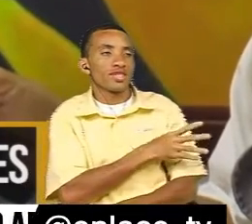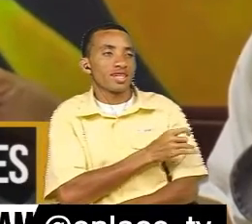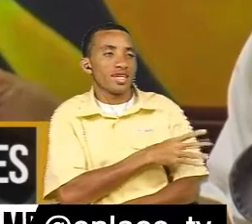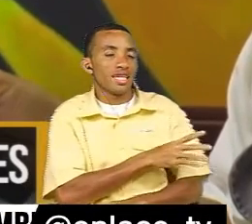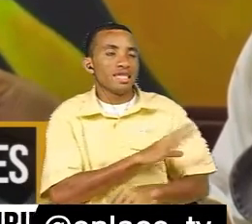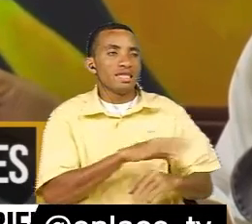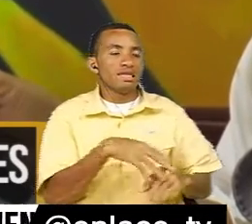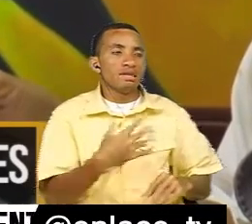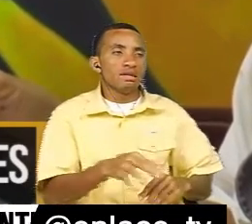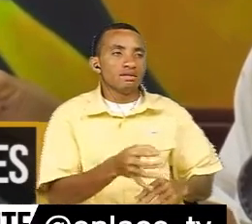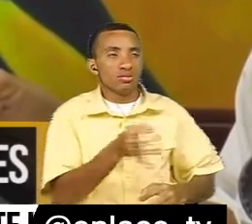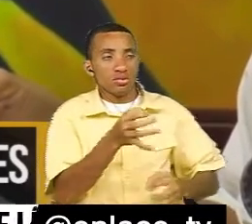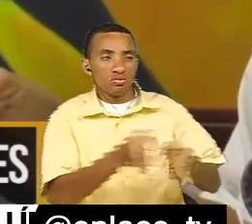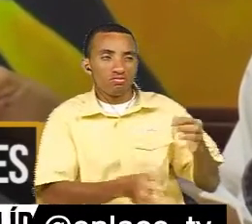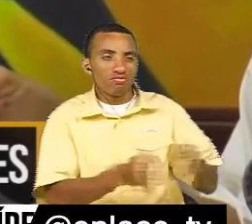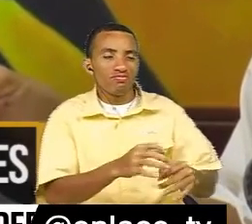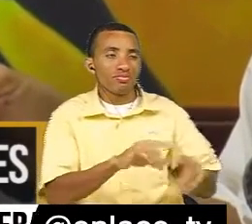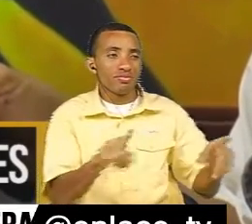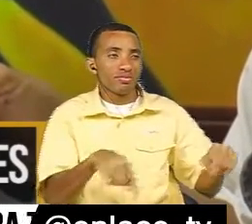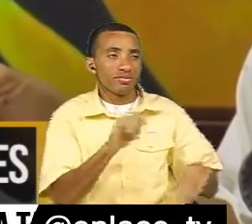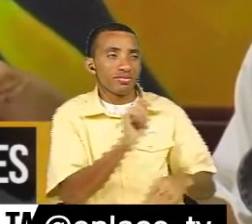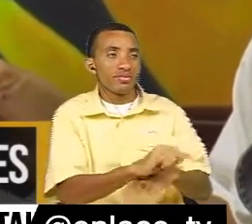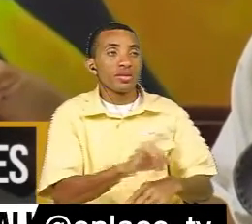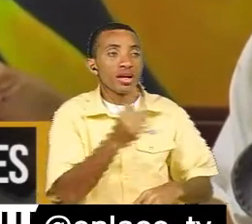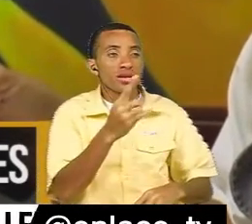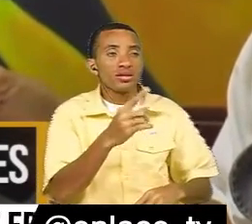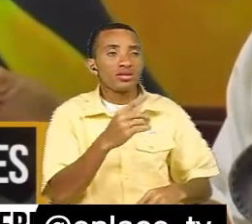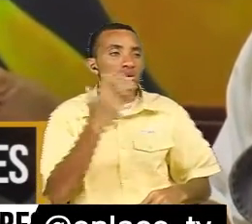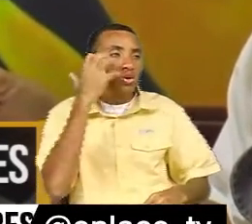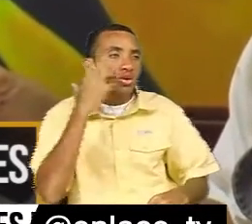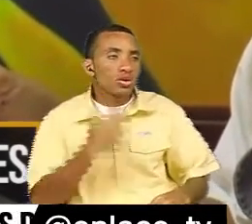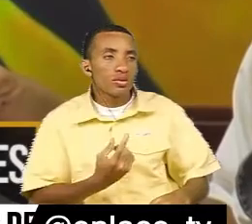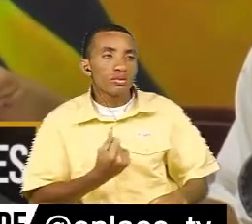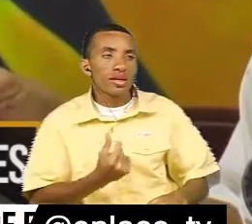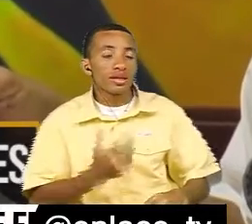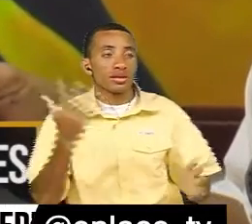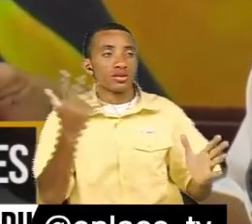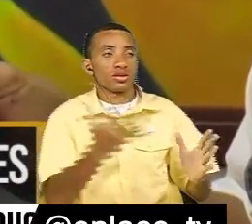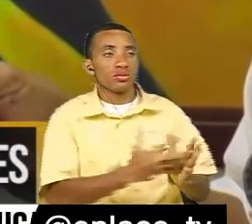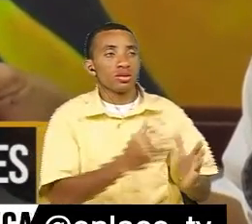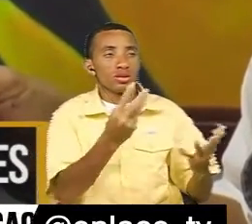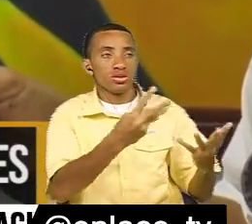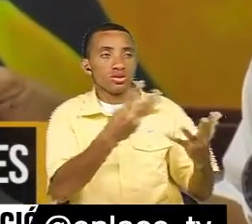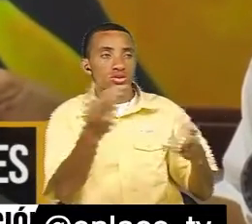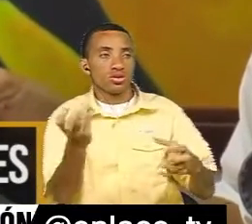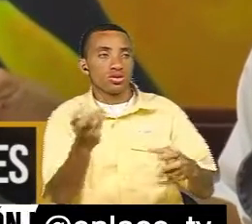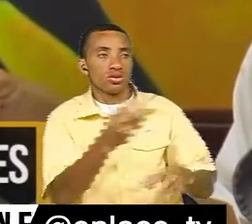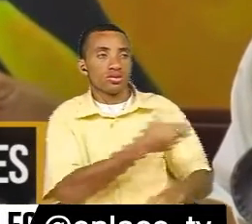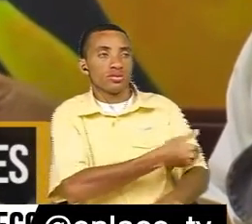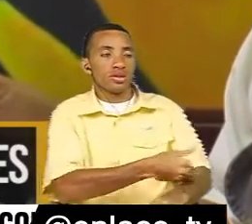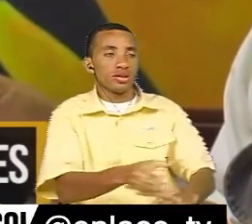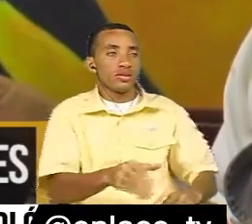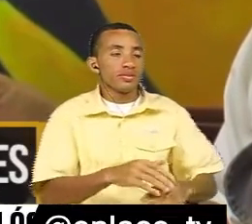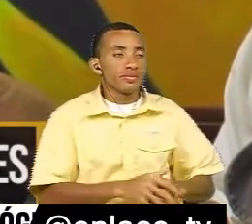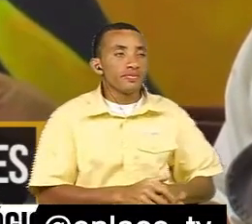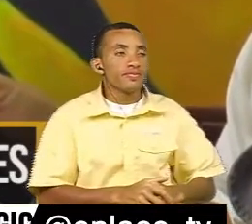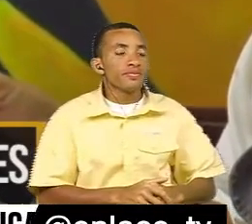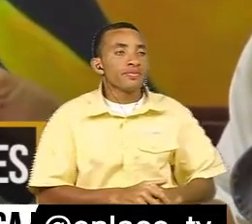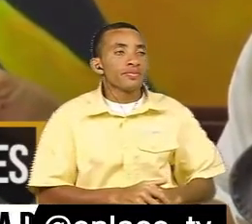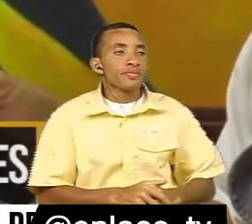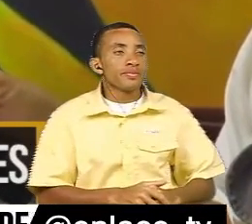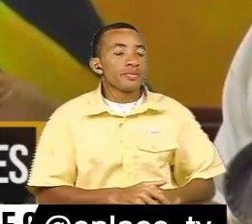un posible detrimento al patrimonio de por 5.800 millones de pesos. Estamos hablando